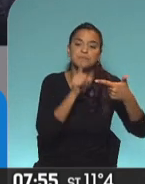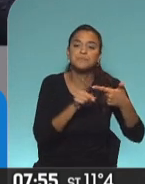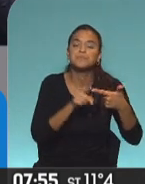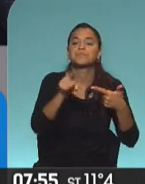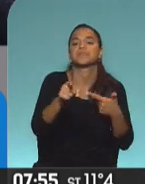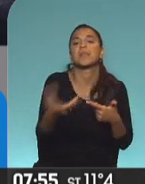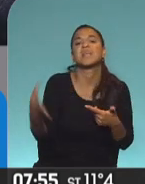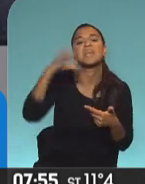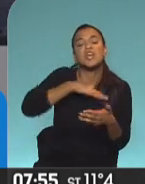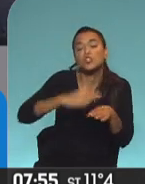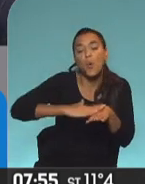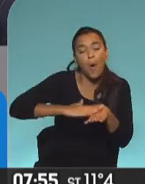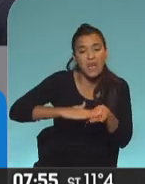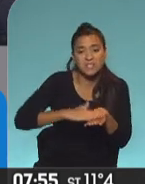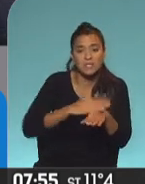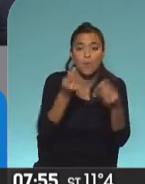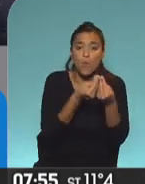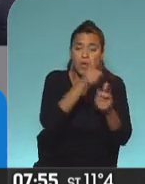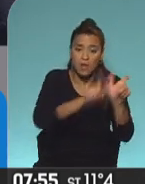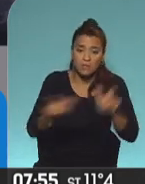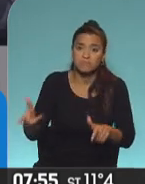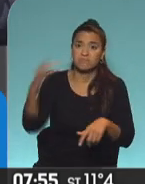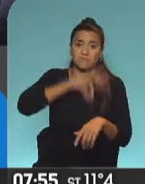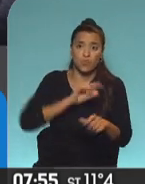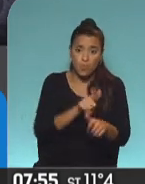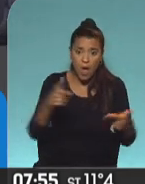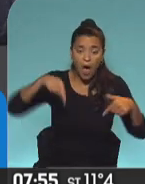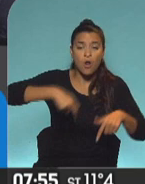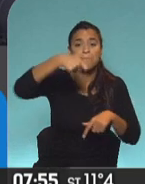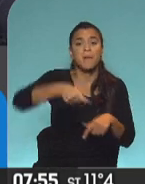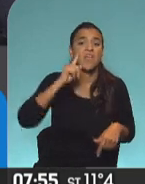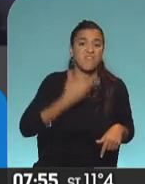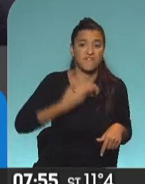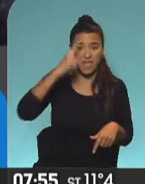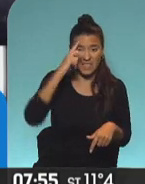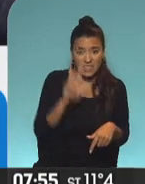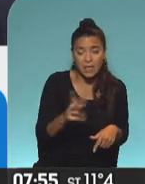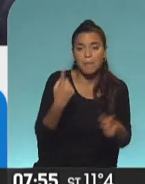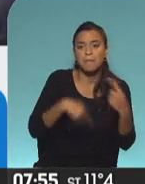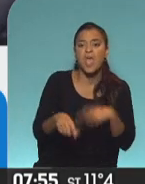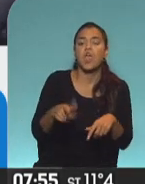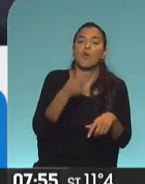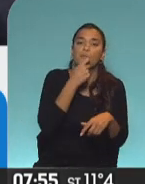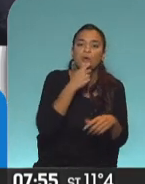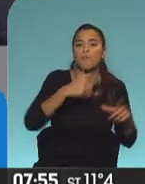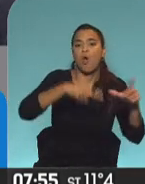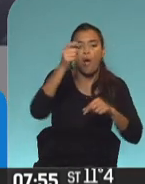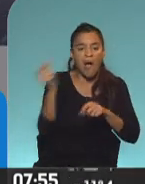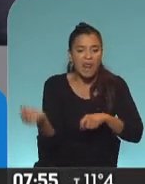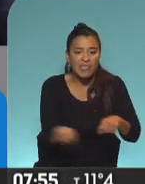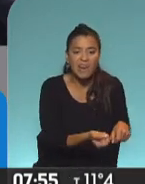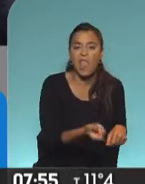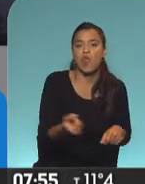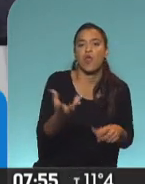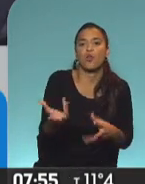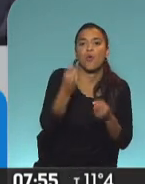ingreso de base. Hay una parte importante de los argentinos que se queda sin ingreso. Ahora se está pagando el IFE 3, pero el jardinero que tenía 10 casas recuperó 5,